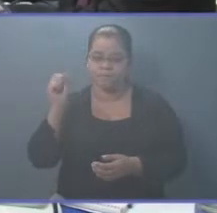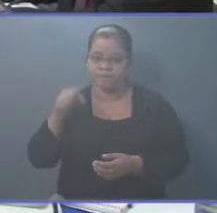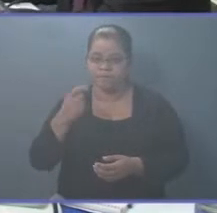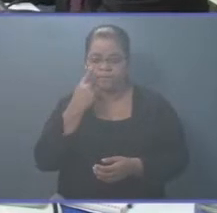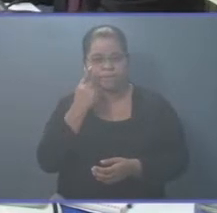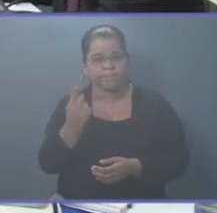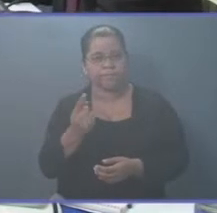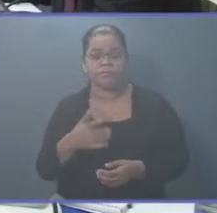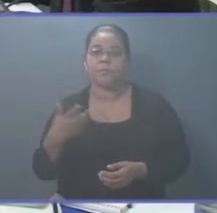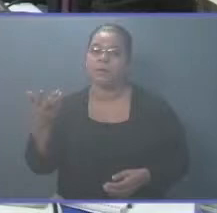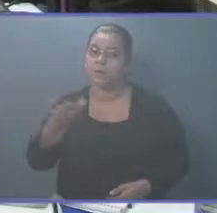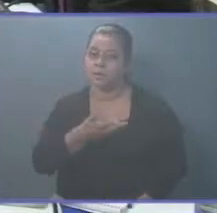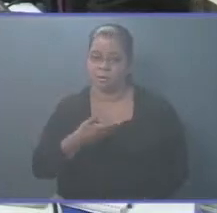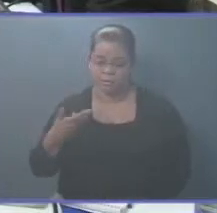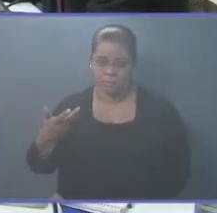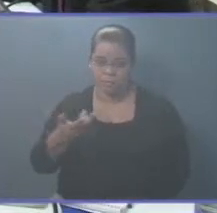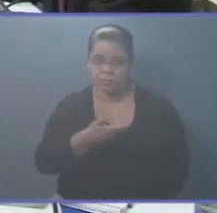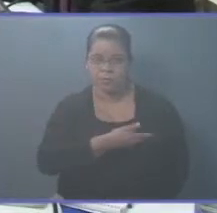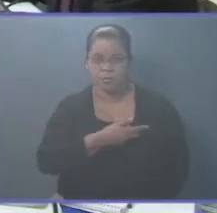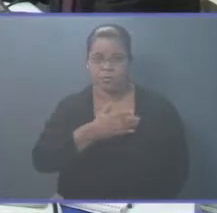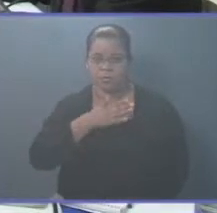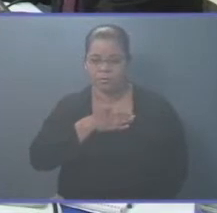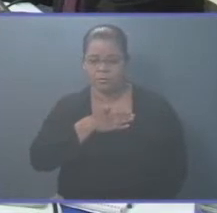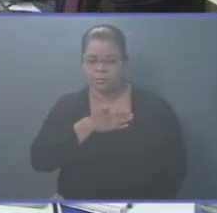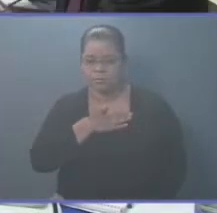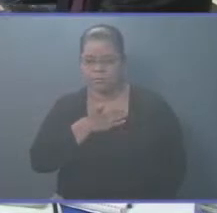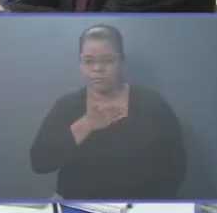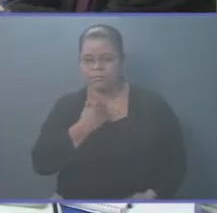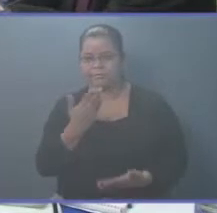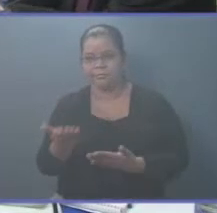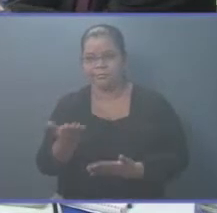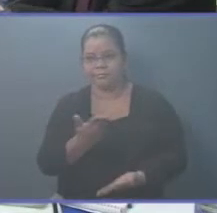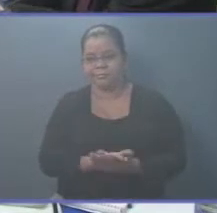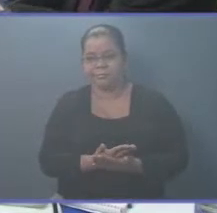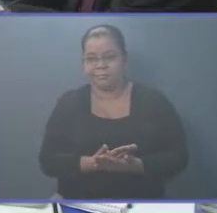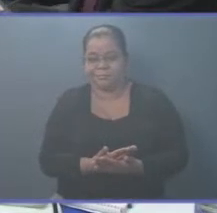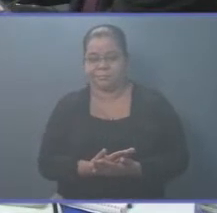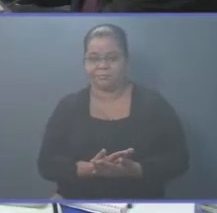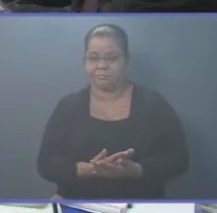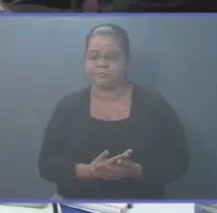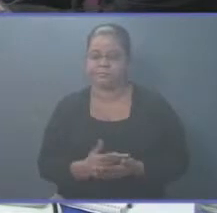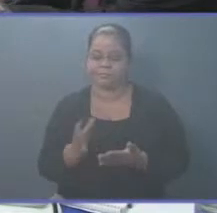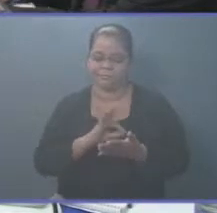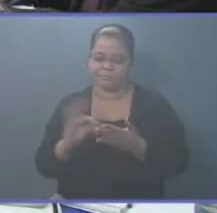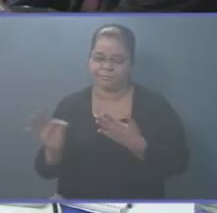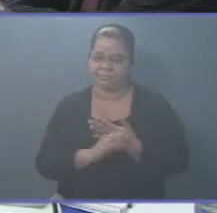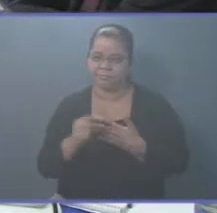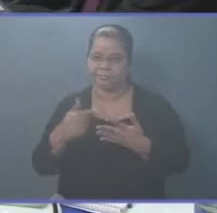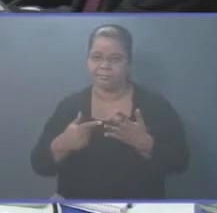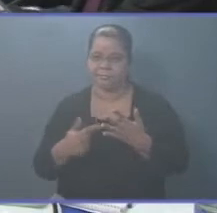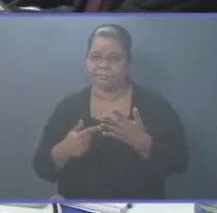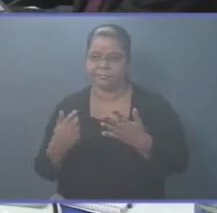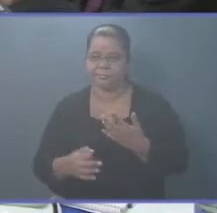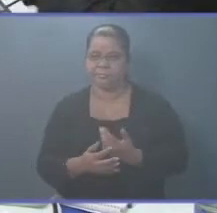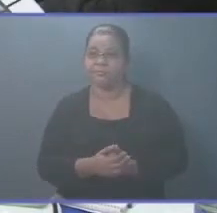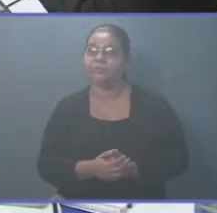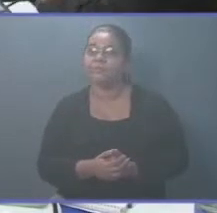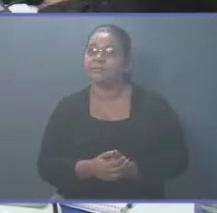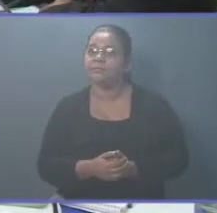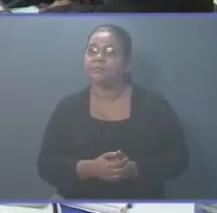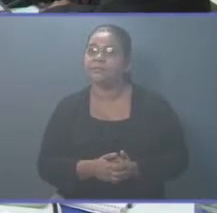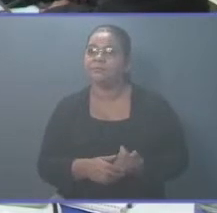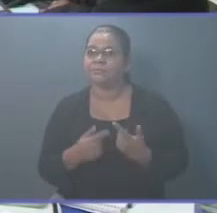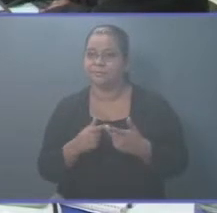Fíjese que nosotros, bueno, la propuesta en este proyecto de ley era desarrollar